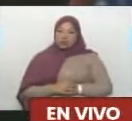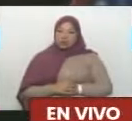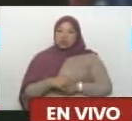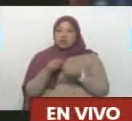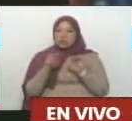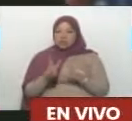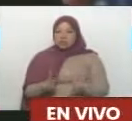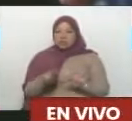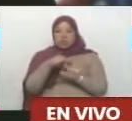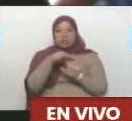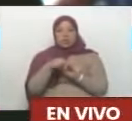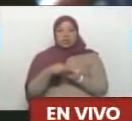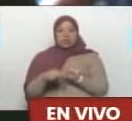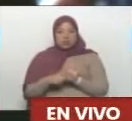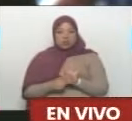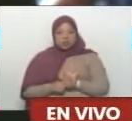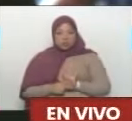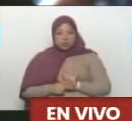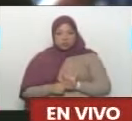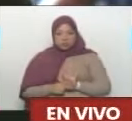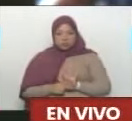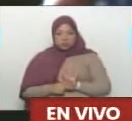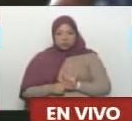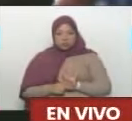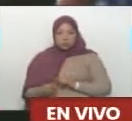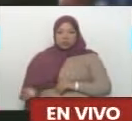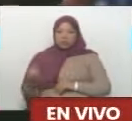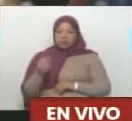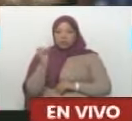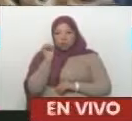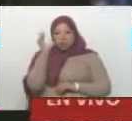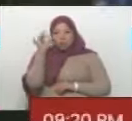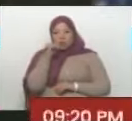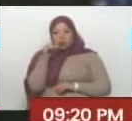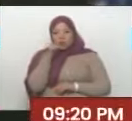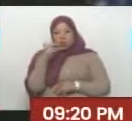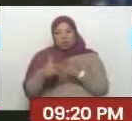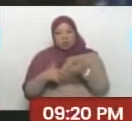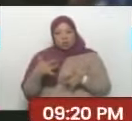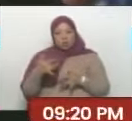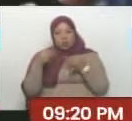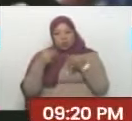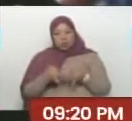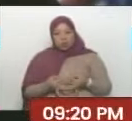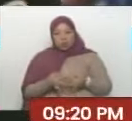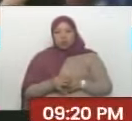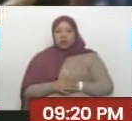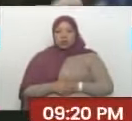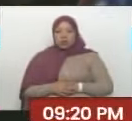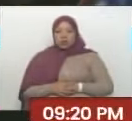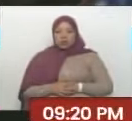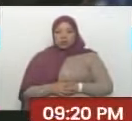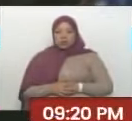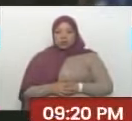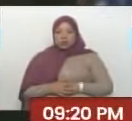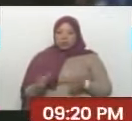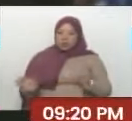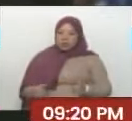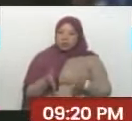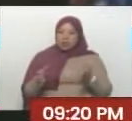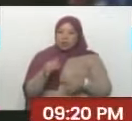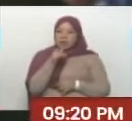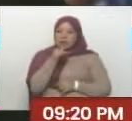7 líneas estratégicas. Mi mayor asombro, no asombro, sino me entusiasmó